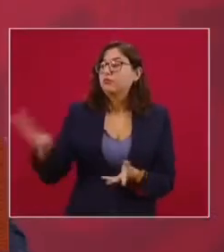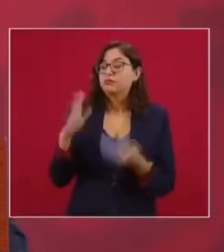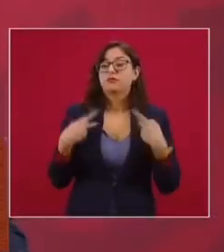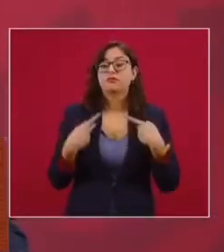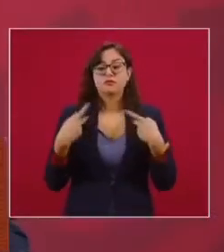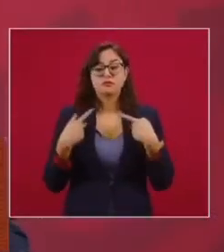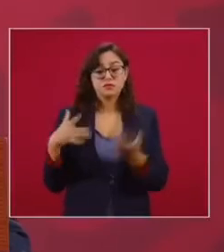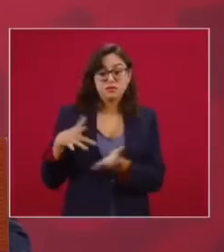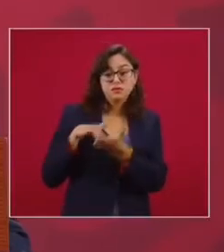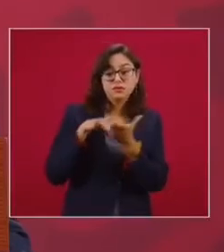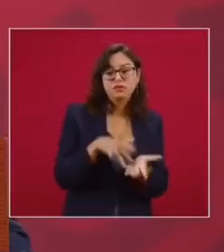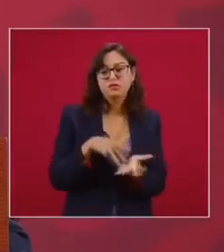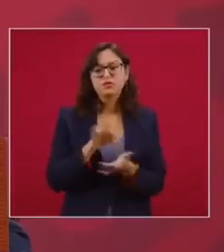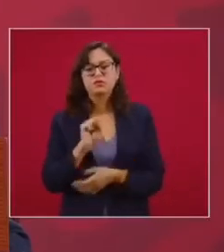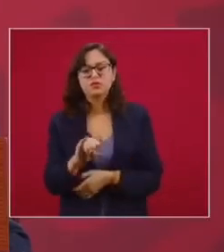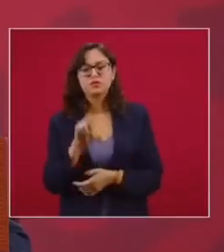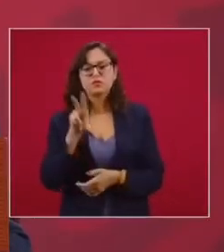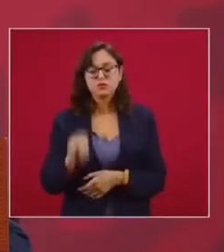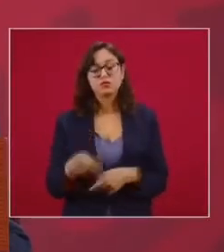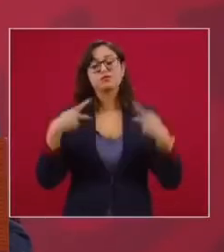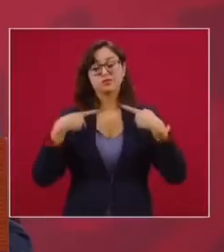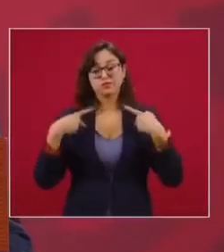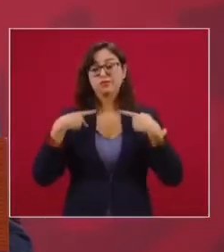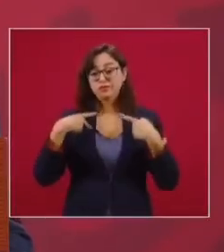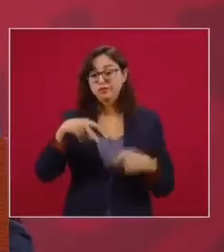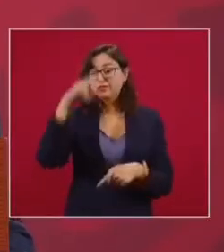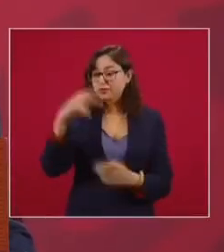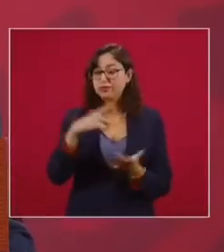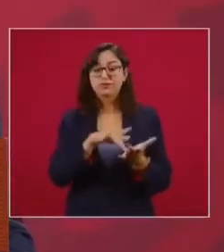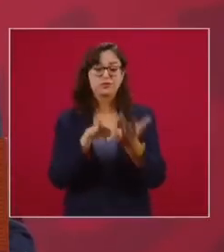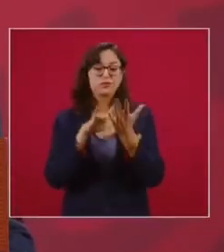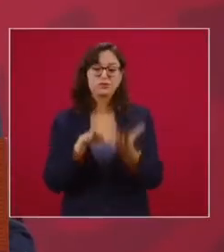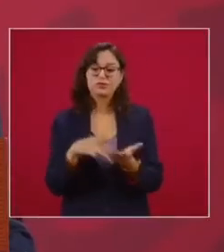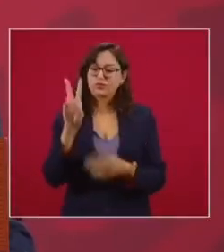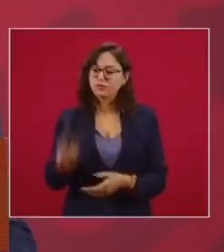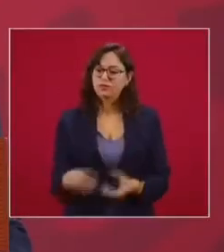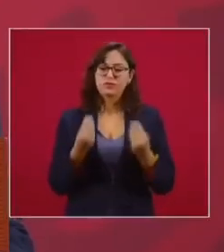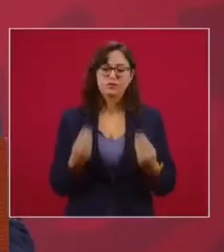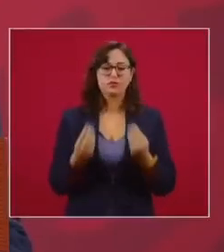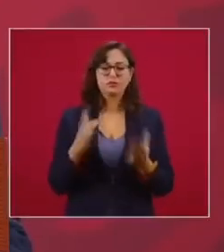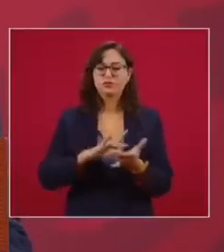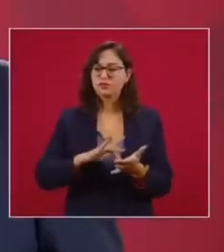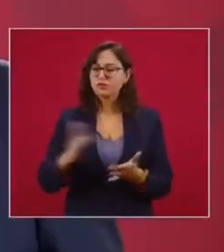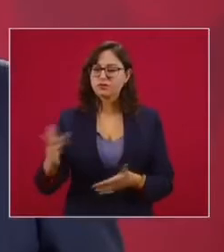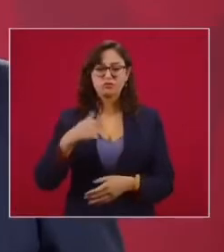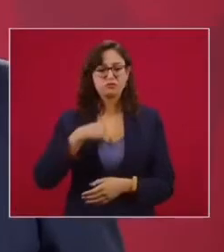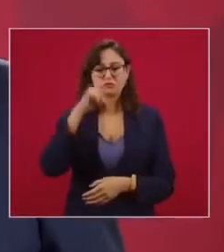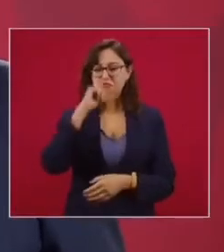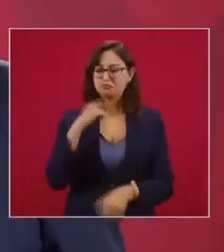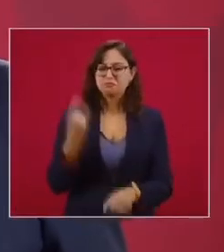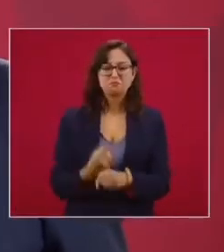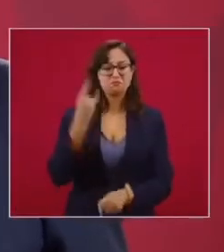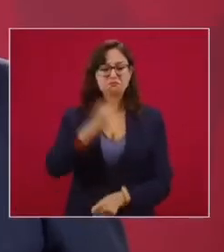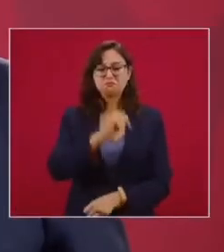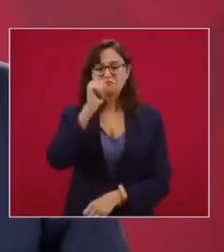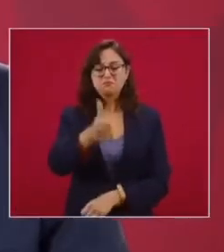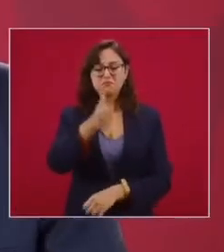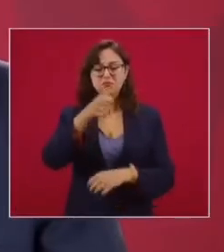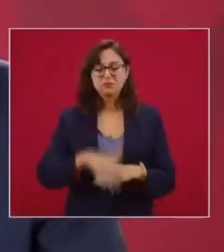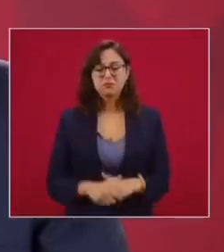Tenemos el apoyo de los mexicanos, yo les agradezco mucho eso. Yo no voy a fallarle al pueblo.